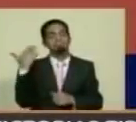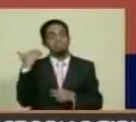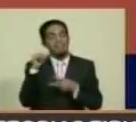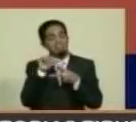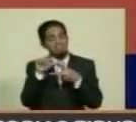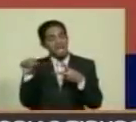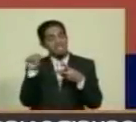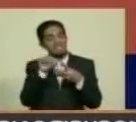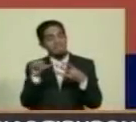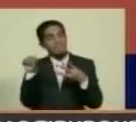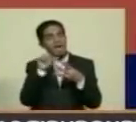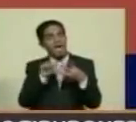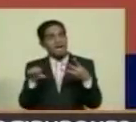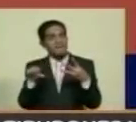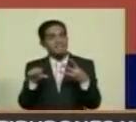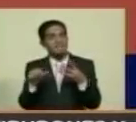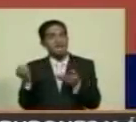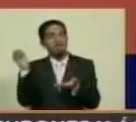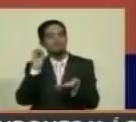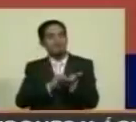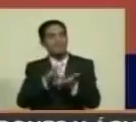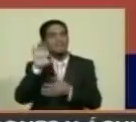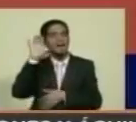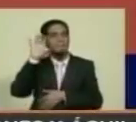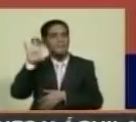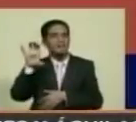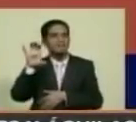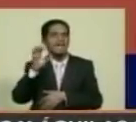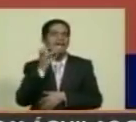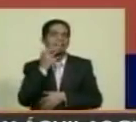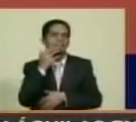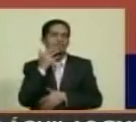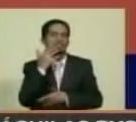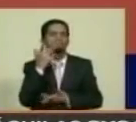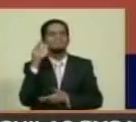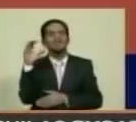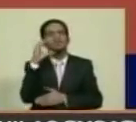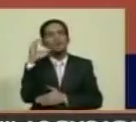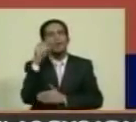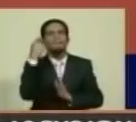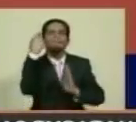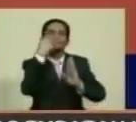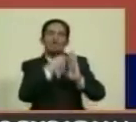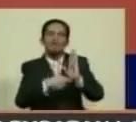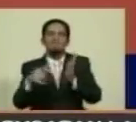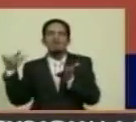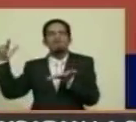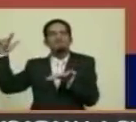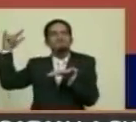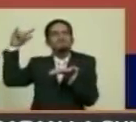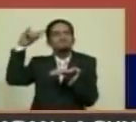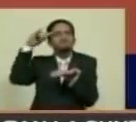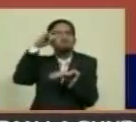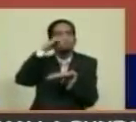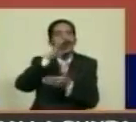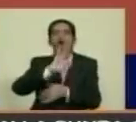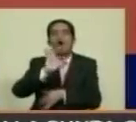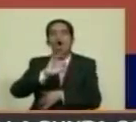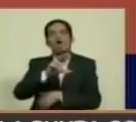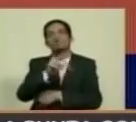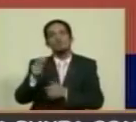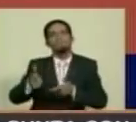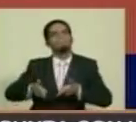Patria, con la dificultad que ha implicado que en ocasiones países como Colombia prohíben el sobrevuelo o impide el permiso de